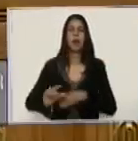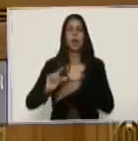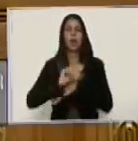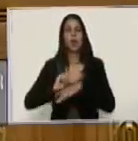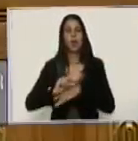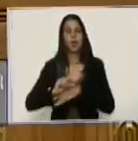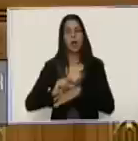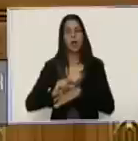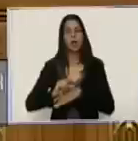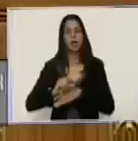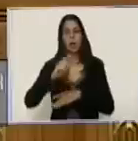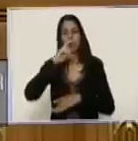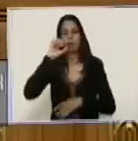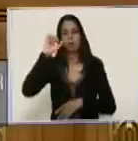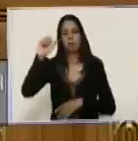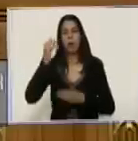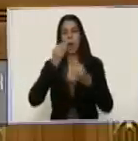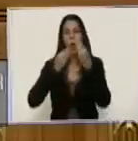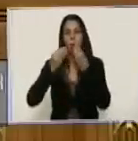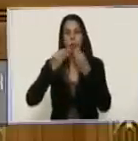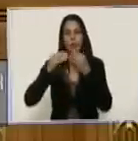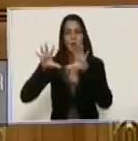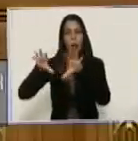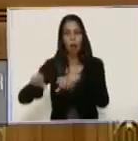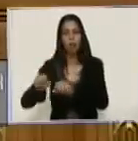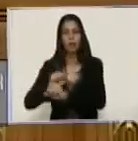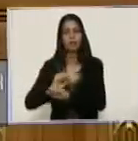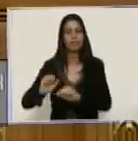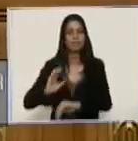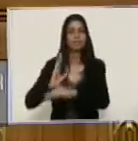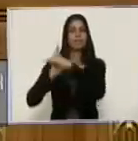no pueda comprar los alimentos, no pueda comprar la medicina.